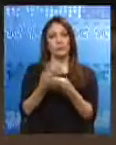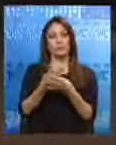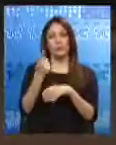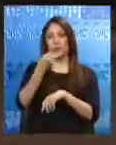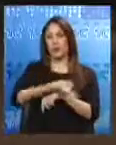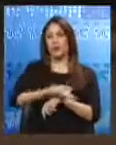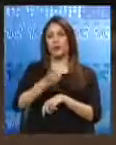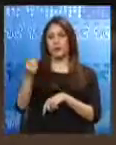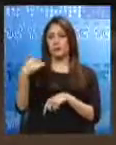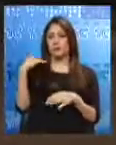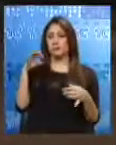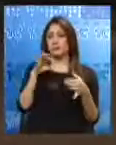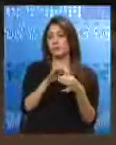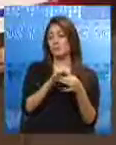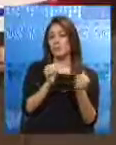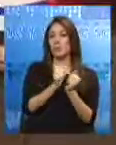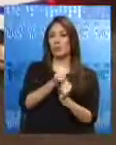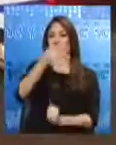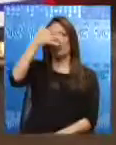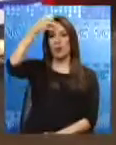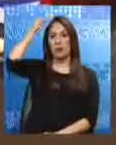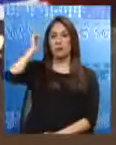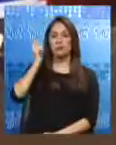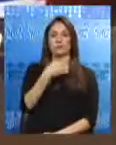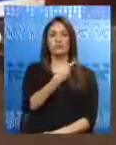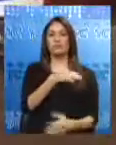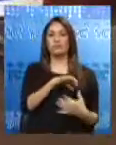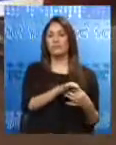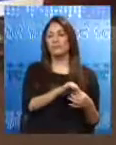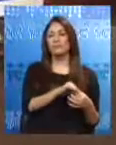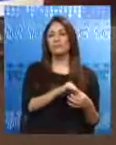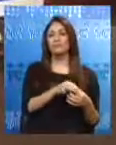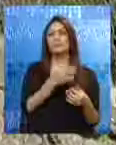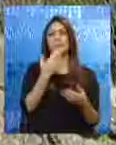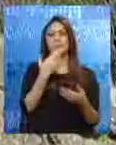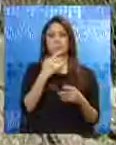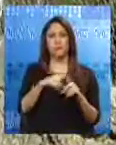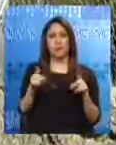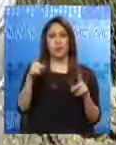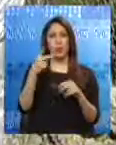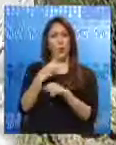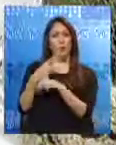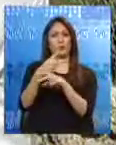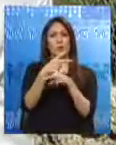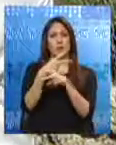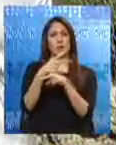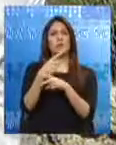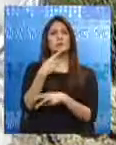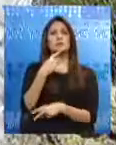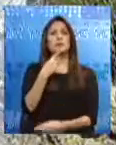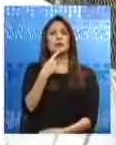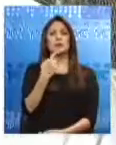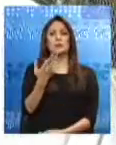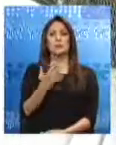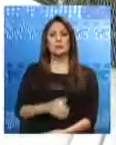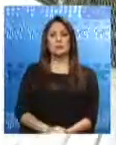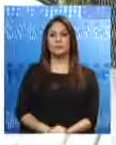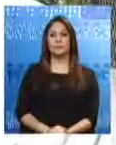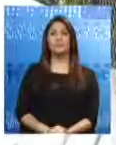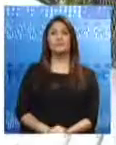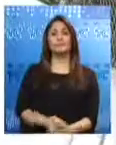tiene una relación muy cercana con el alcalde de Quito, Mauricio Rodas. Las reacciones de los concejales no se hicieron esperar. Exige que